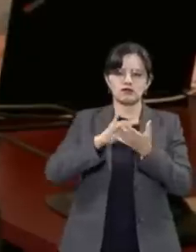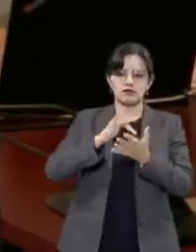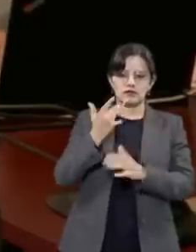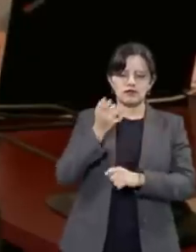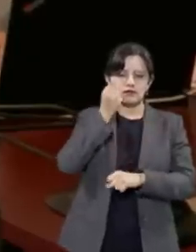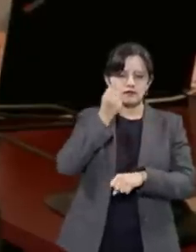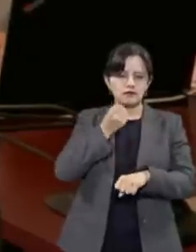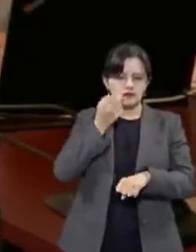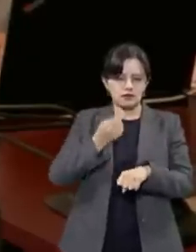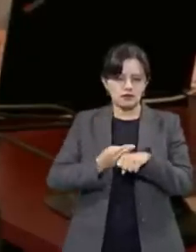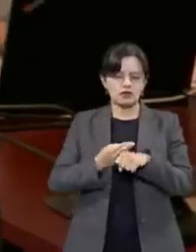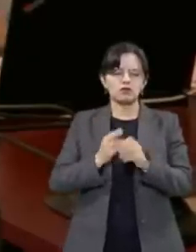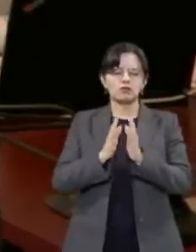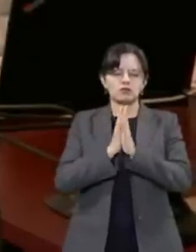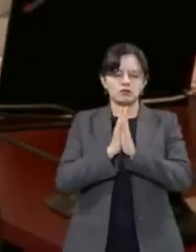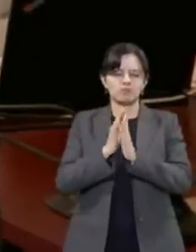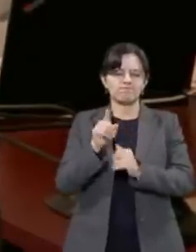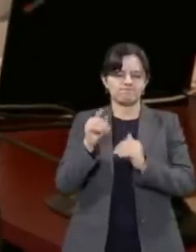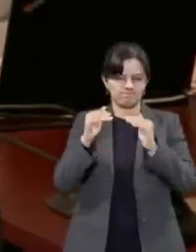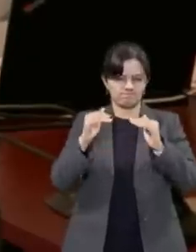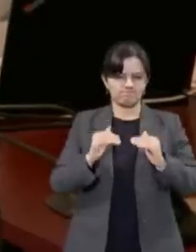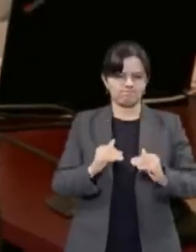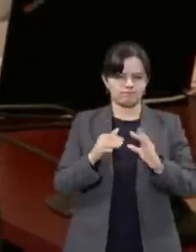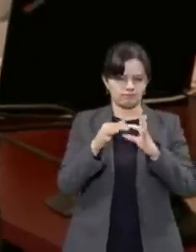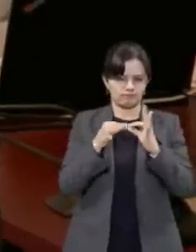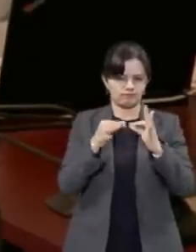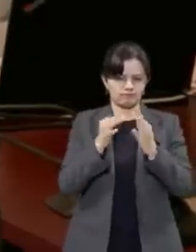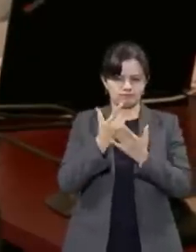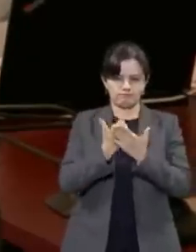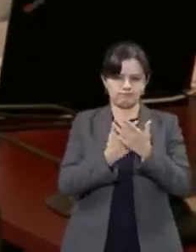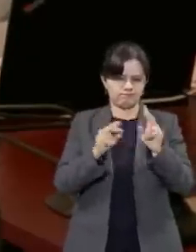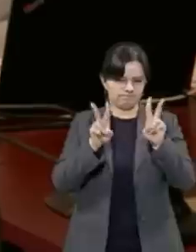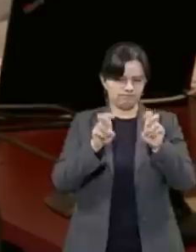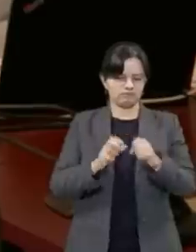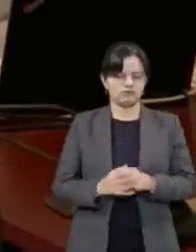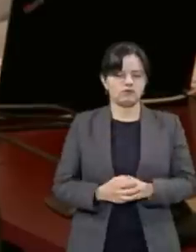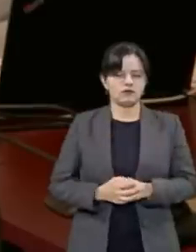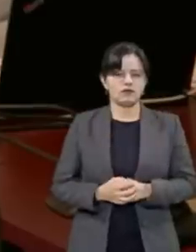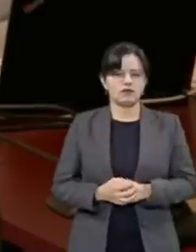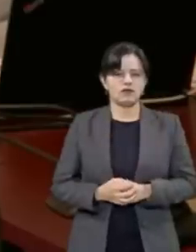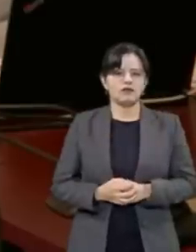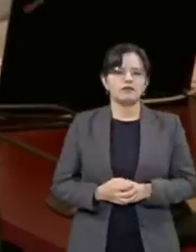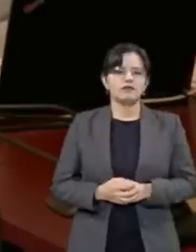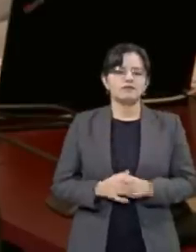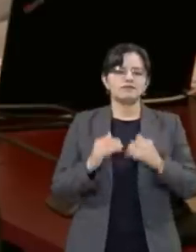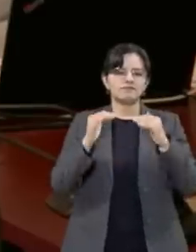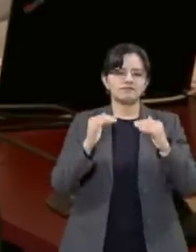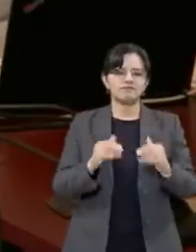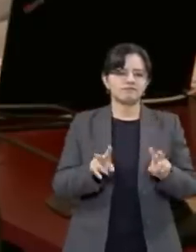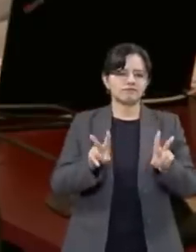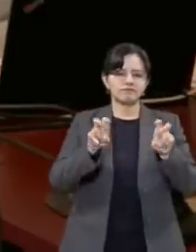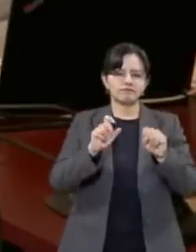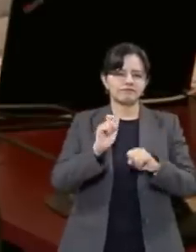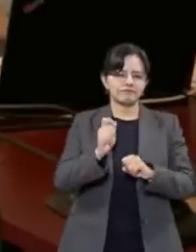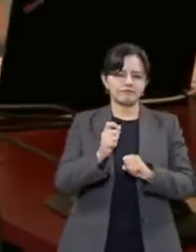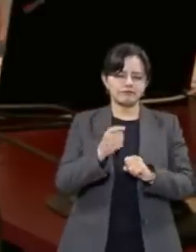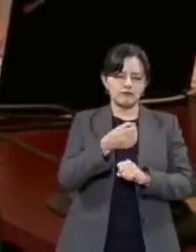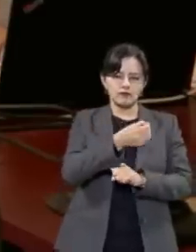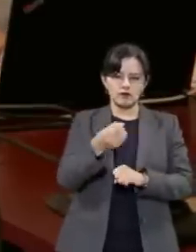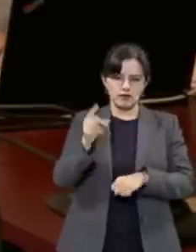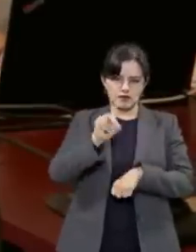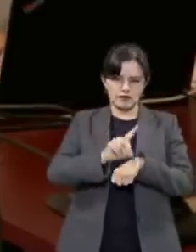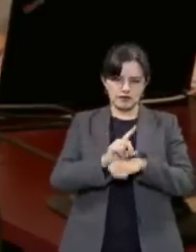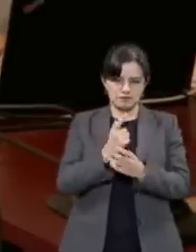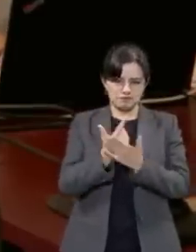sino que el INE ha dejado de lado las acciones políticas para centrarse en lo que les lo que es su competencia los procesos